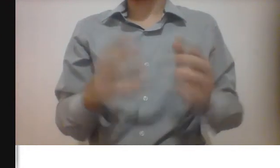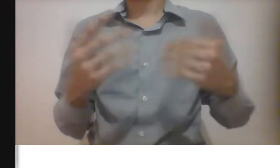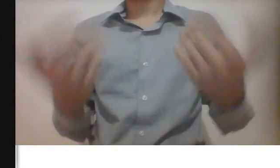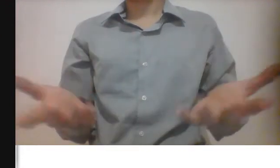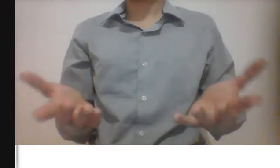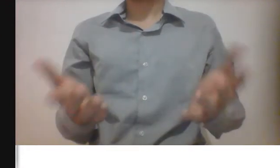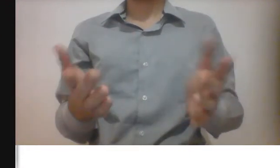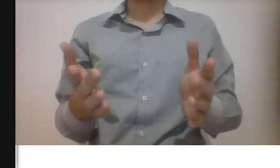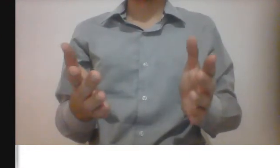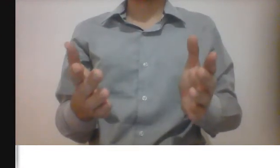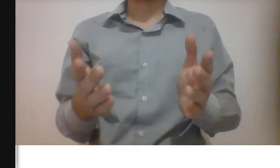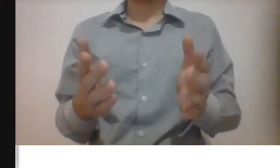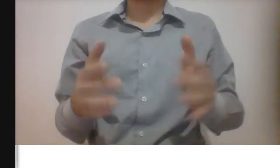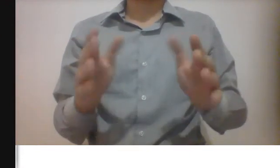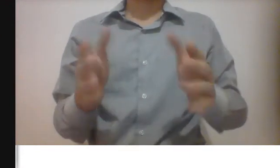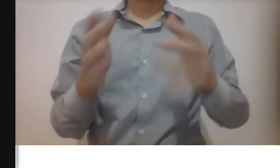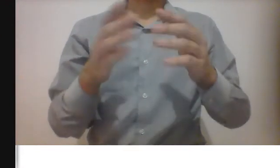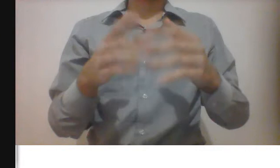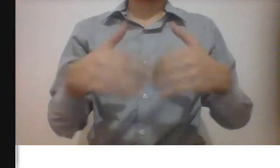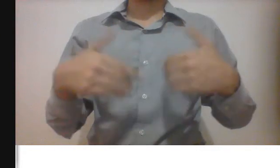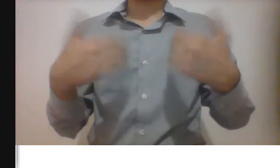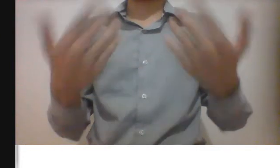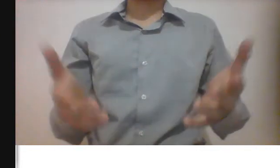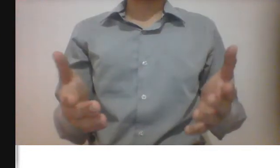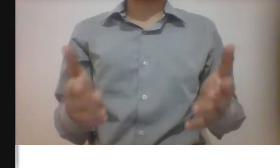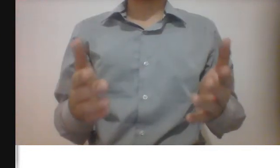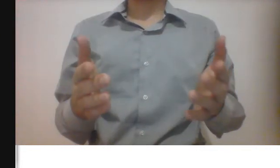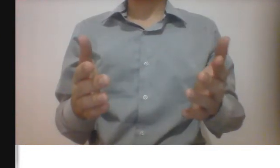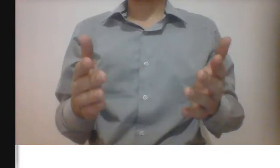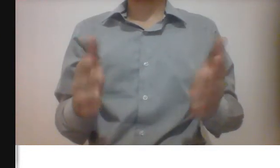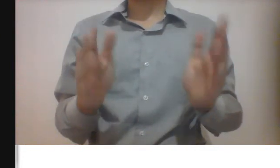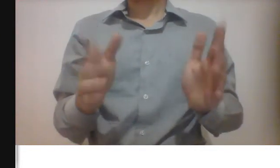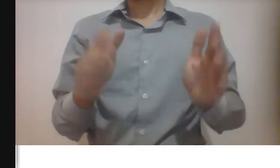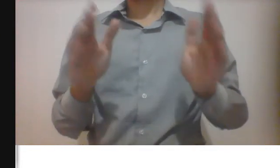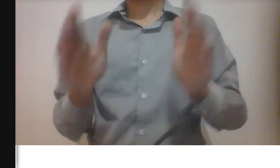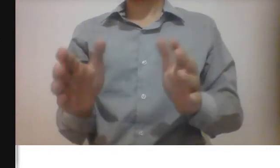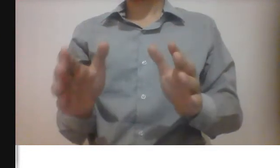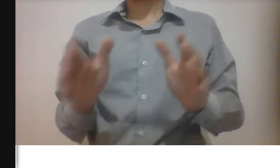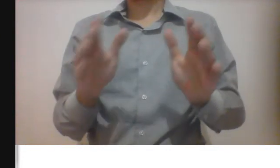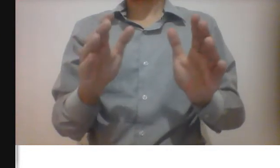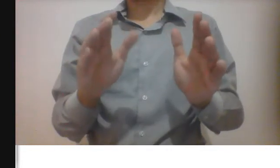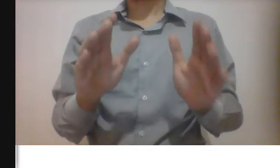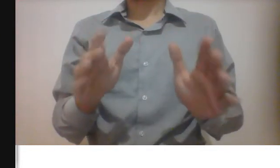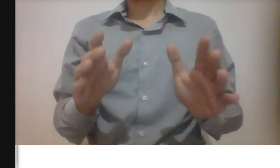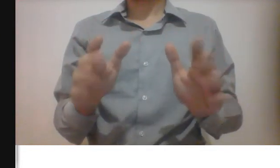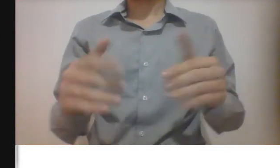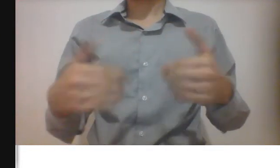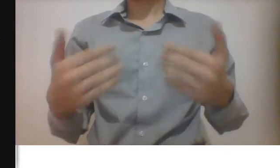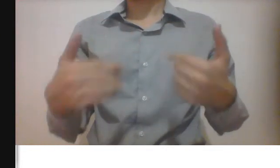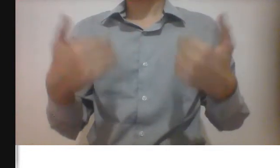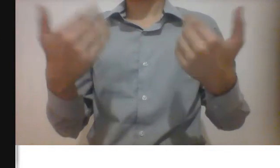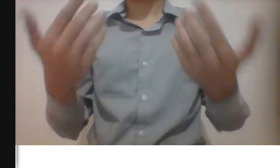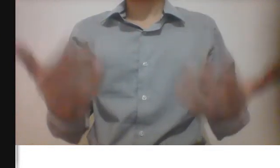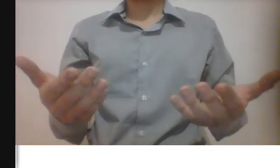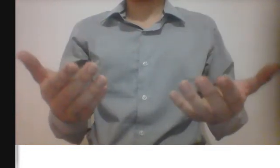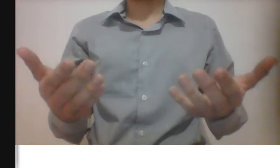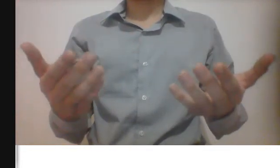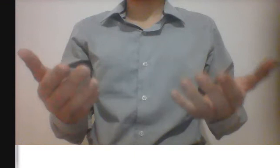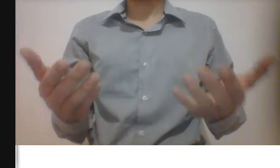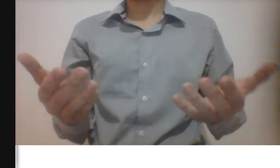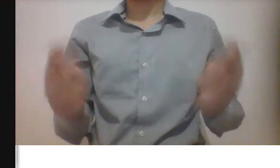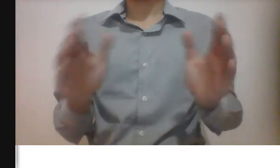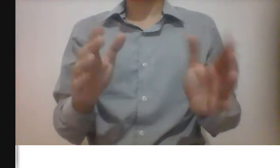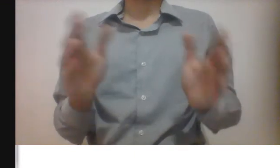persona que presuntamente terminó involucrada pues sea llevada ante las autoridades. Incluso este no es el único personaje, este es el más